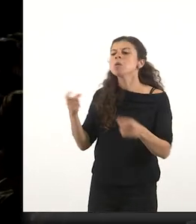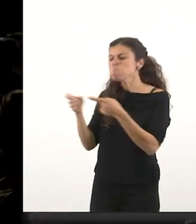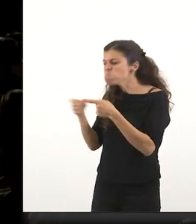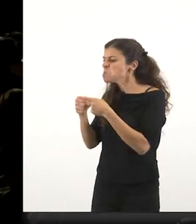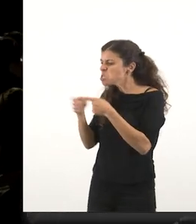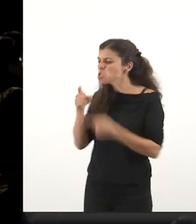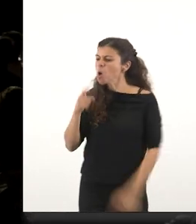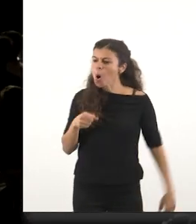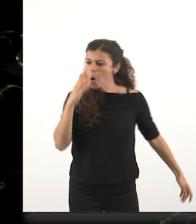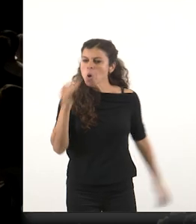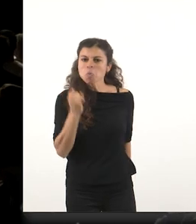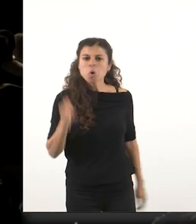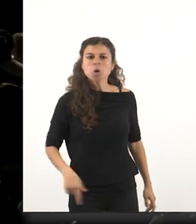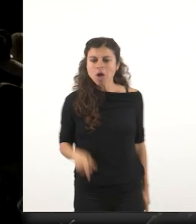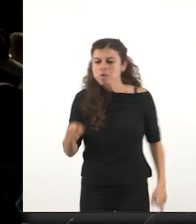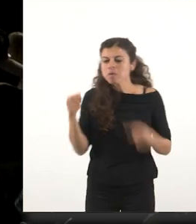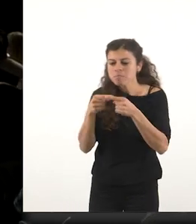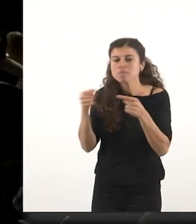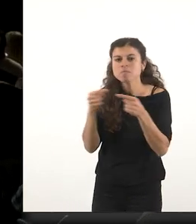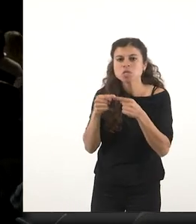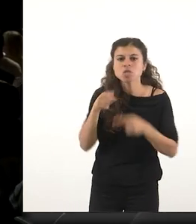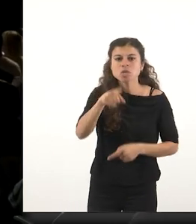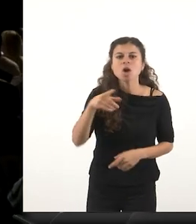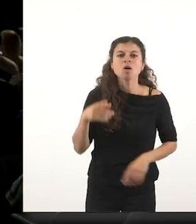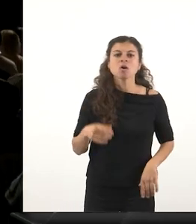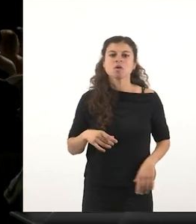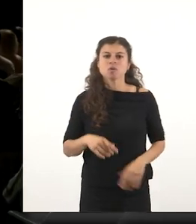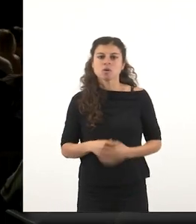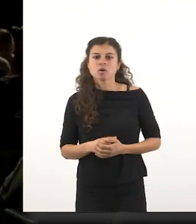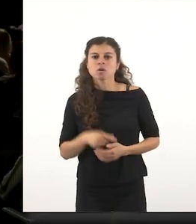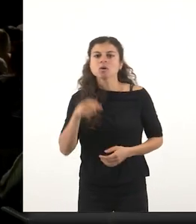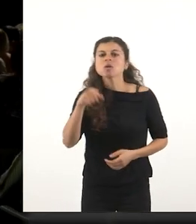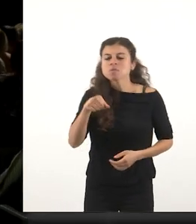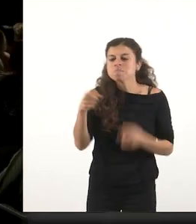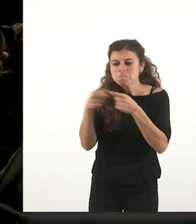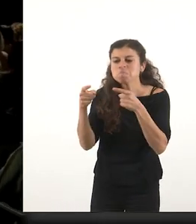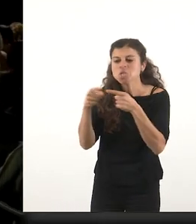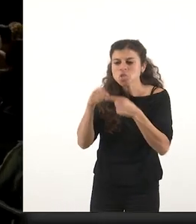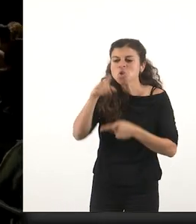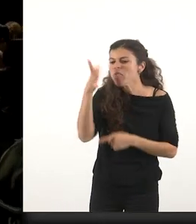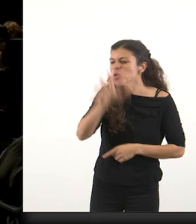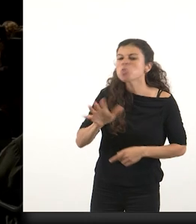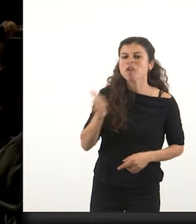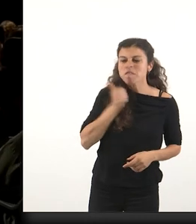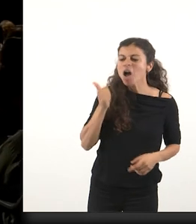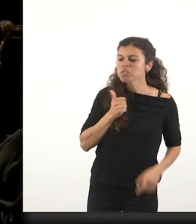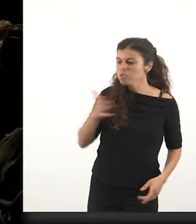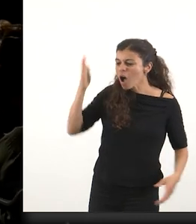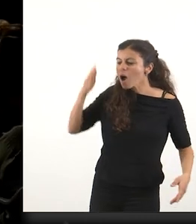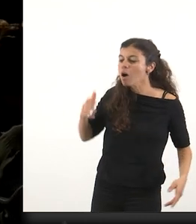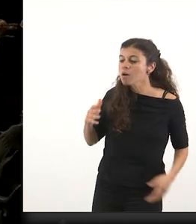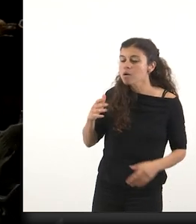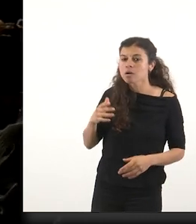no te ríes, mi tío. Que te pega un sopapo que da la oliva a un tres dimensiones, tonto la polla. ¿Qué le ha pasado a mi tío y eso, nene? Que está zumbado.